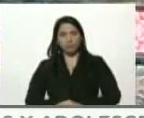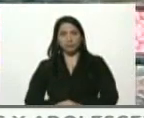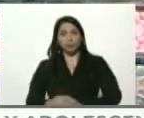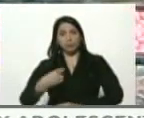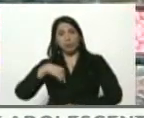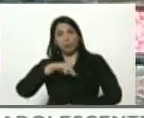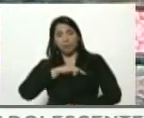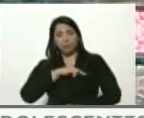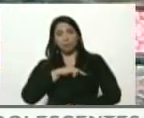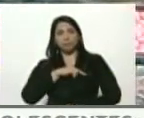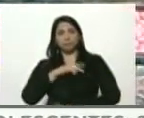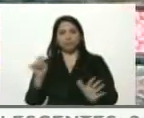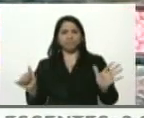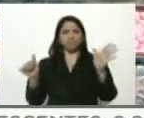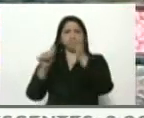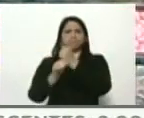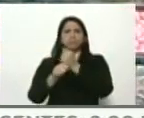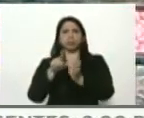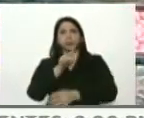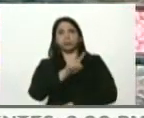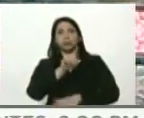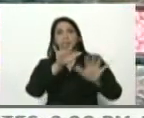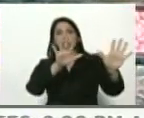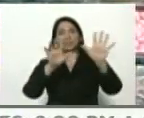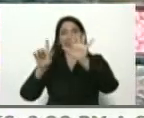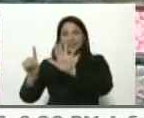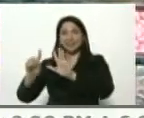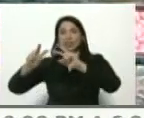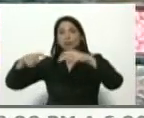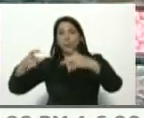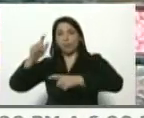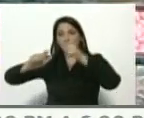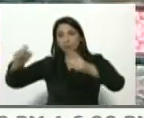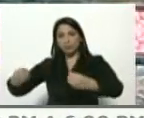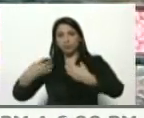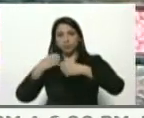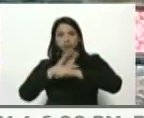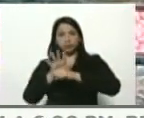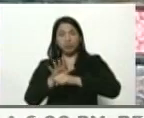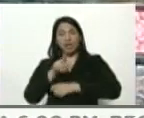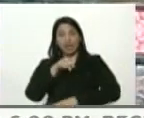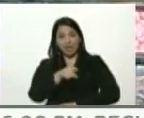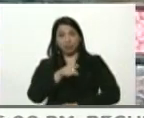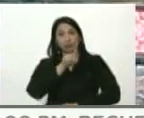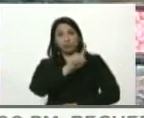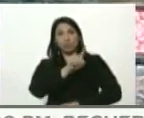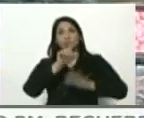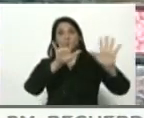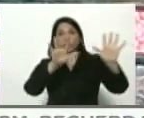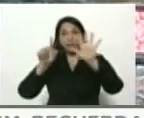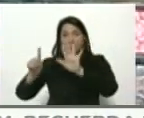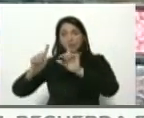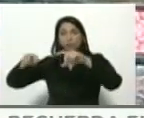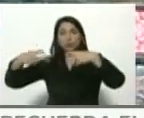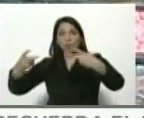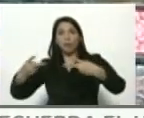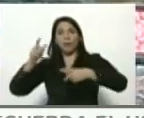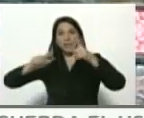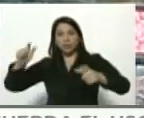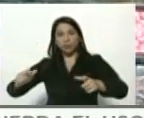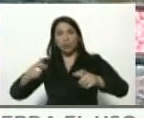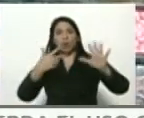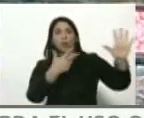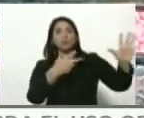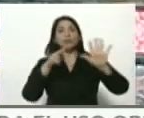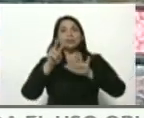hemos detectado 116 nuevos casos. De esos 116 nuevos casos,